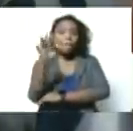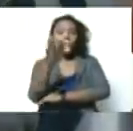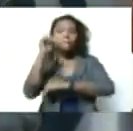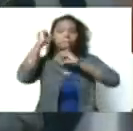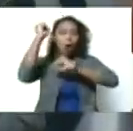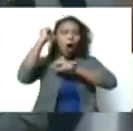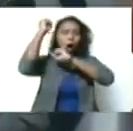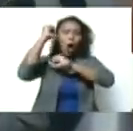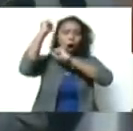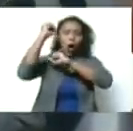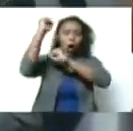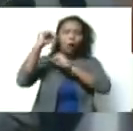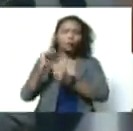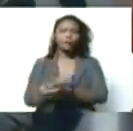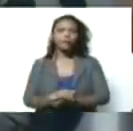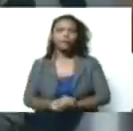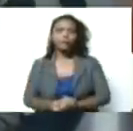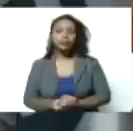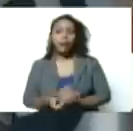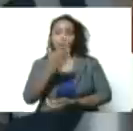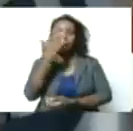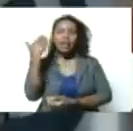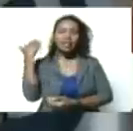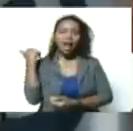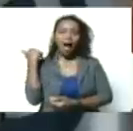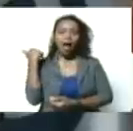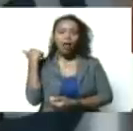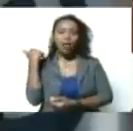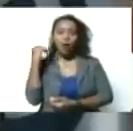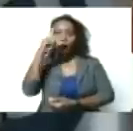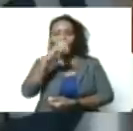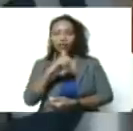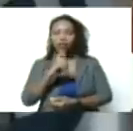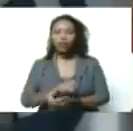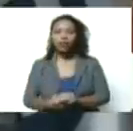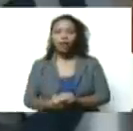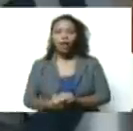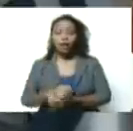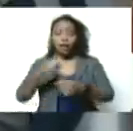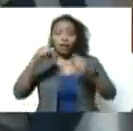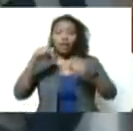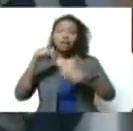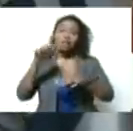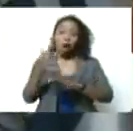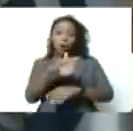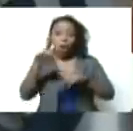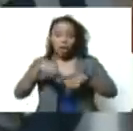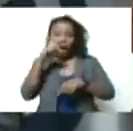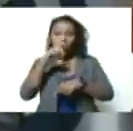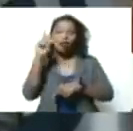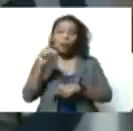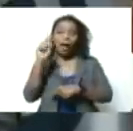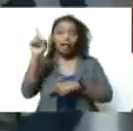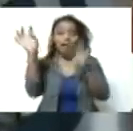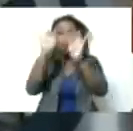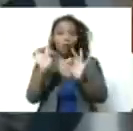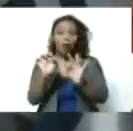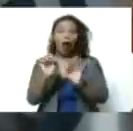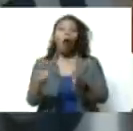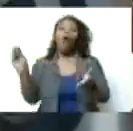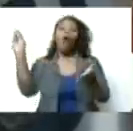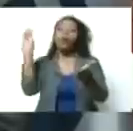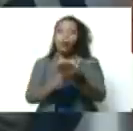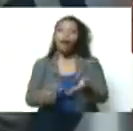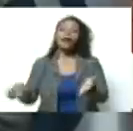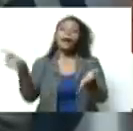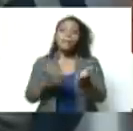protestas ocurridas el año pasado y parte también de este año, esa modalidad volvió a darse de